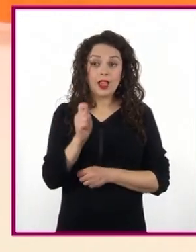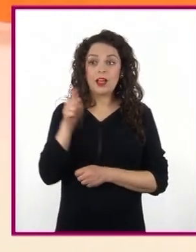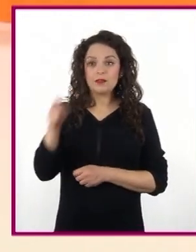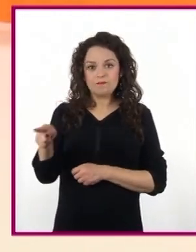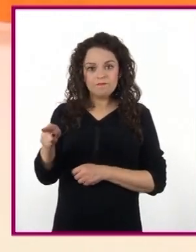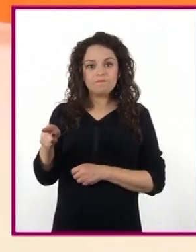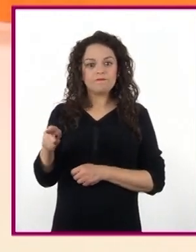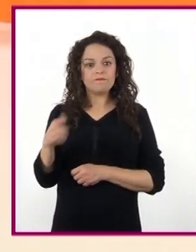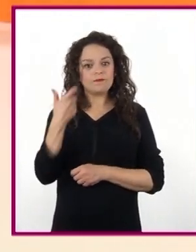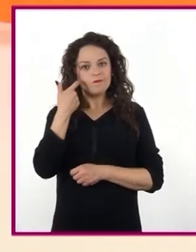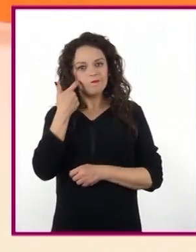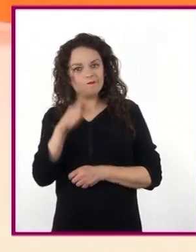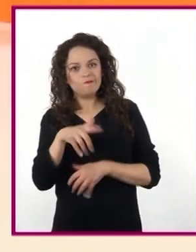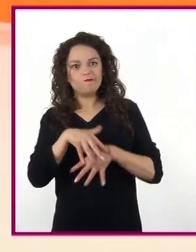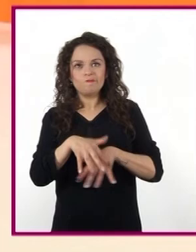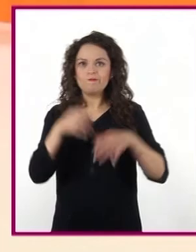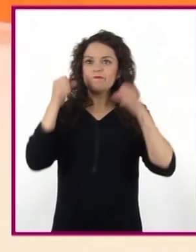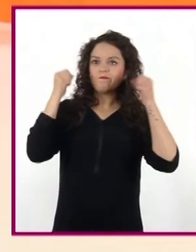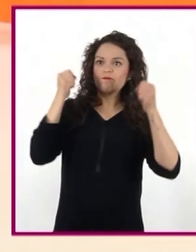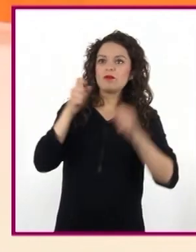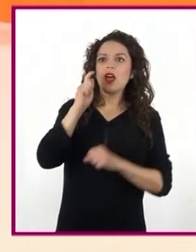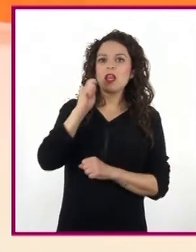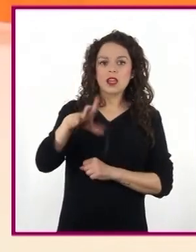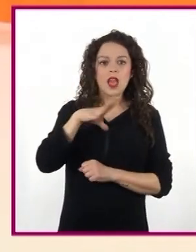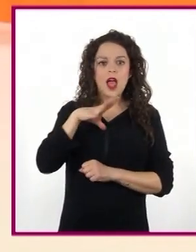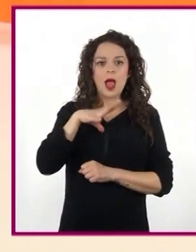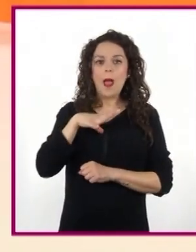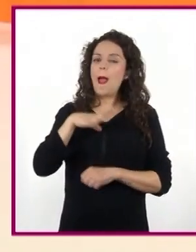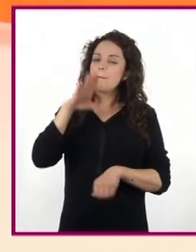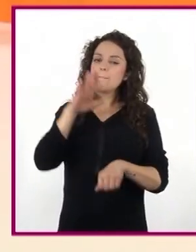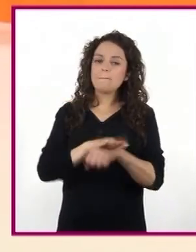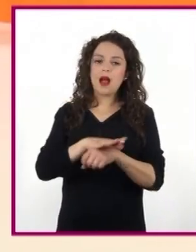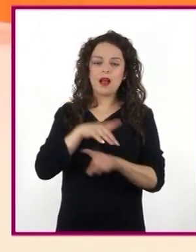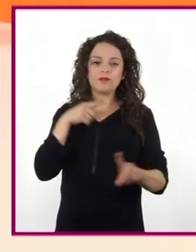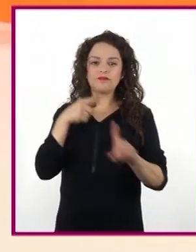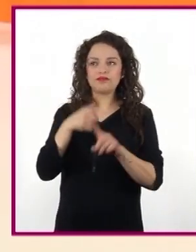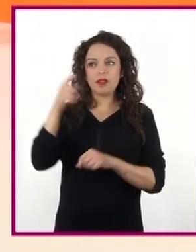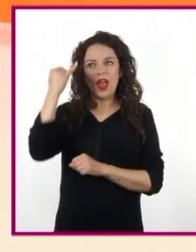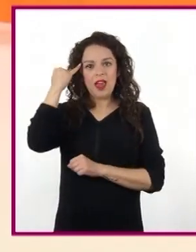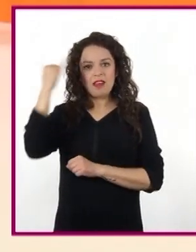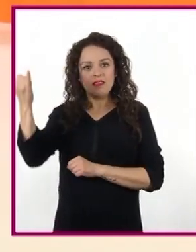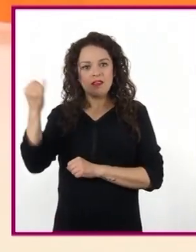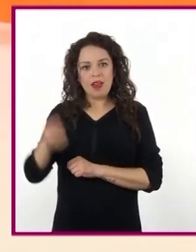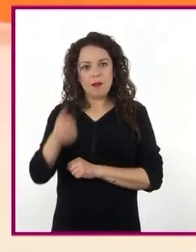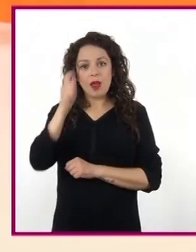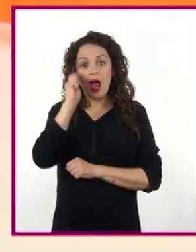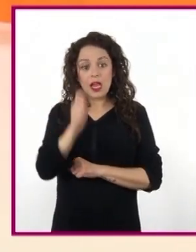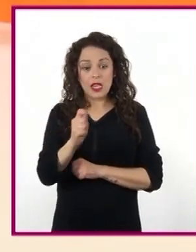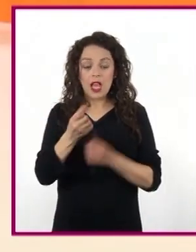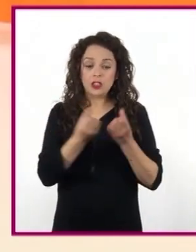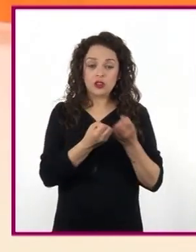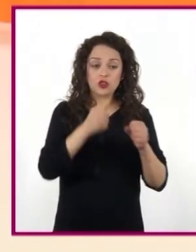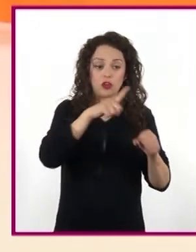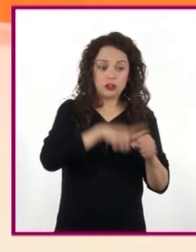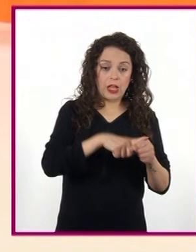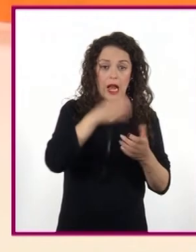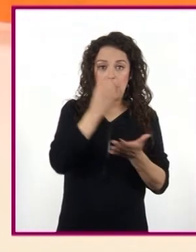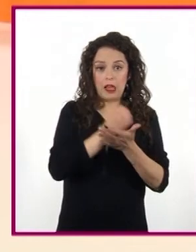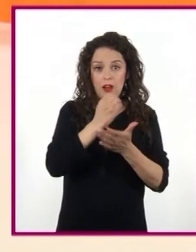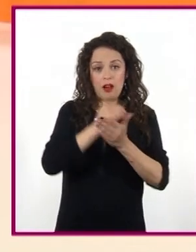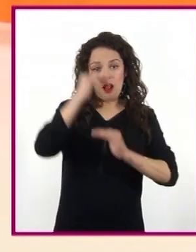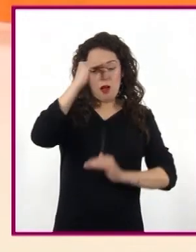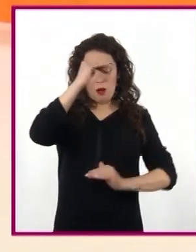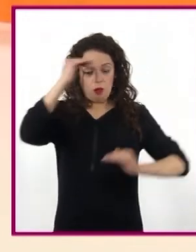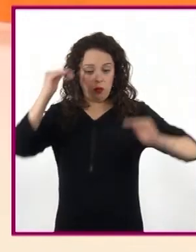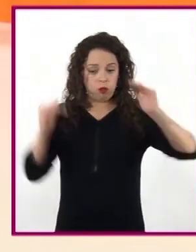manifestaciones estén impregnadas de sus principales ideas. El desajuste económico y social en el que estaba inmerso